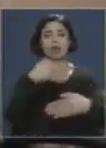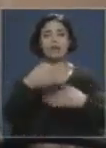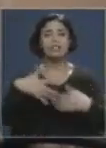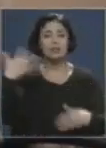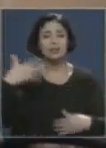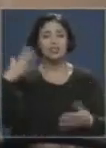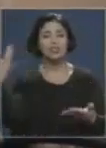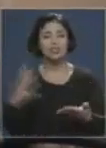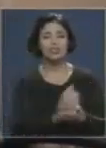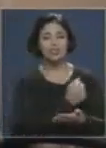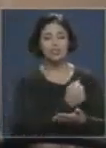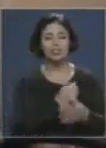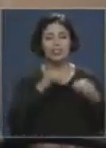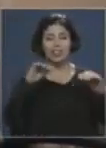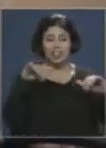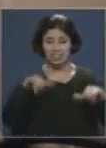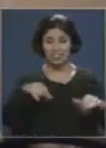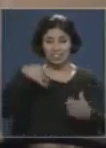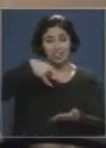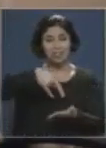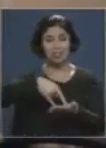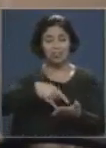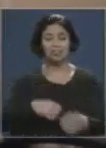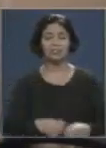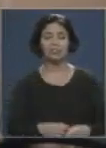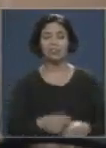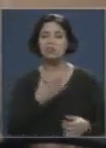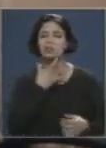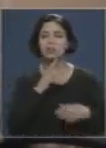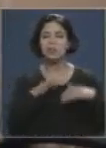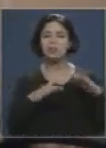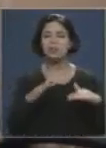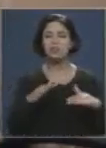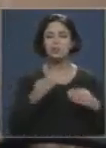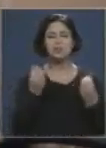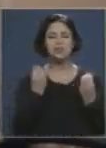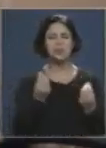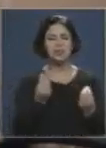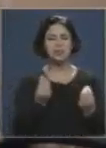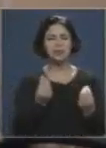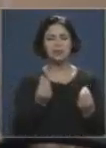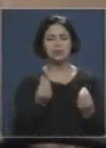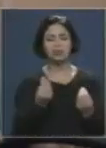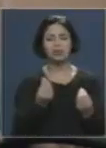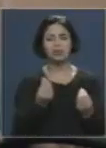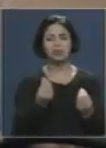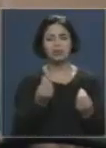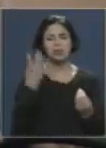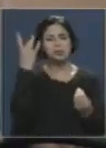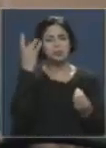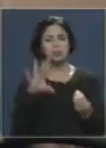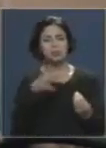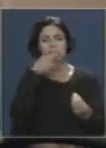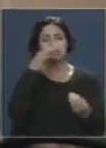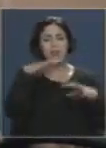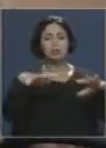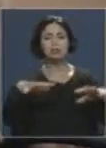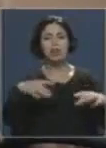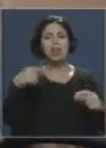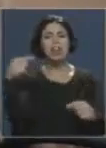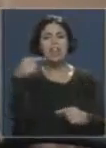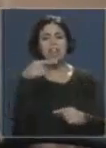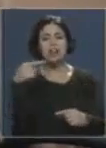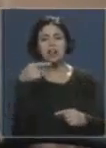importantes que se han logrado desde este propio Parlamento. Porque a veces somos re buenos para solamente destacar las cosas